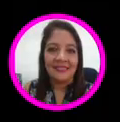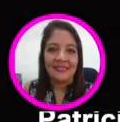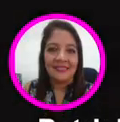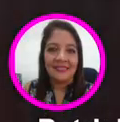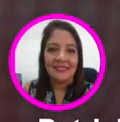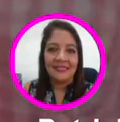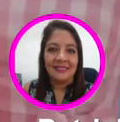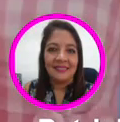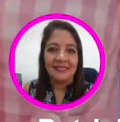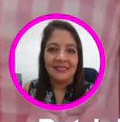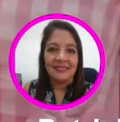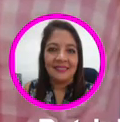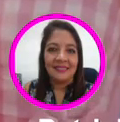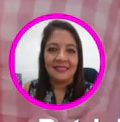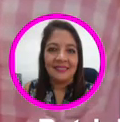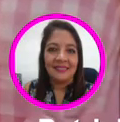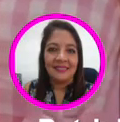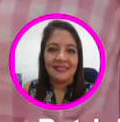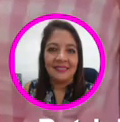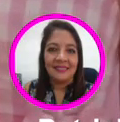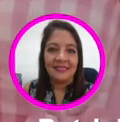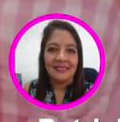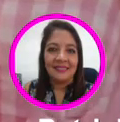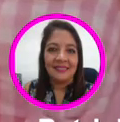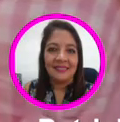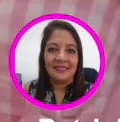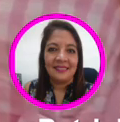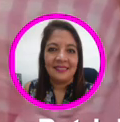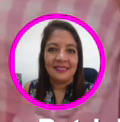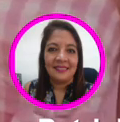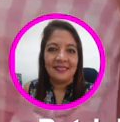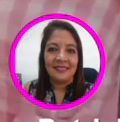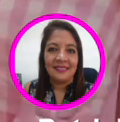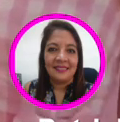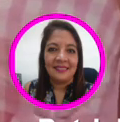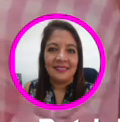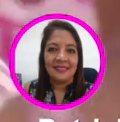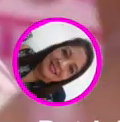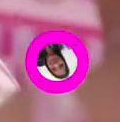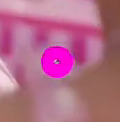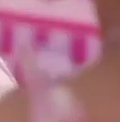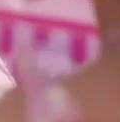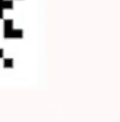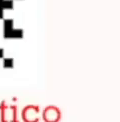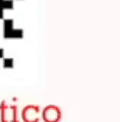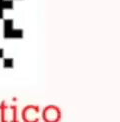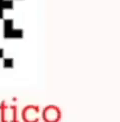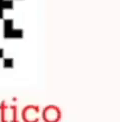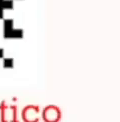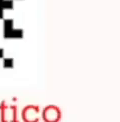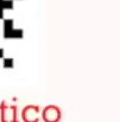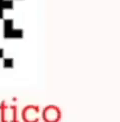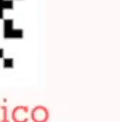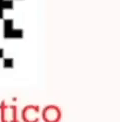Barbie rompe récord y recauda 162 millones de dólares en su primer fin de semana en Estados Unidos y Canadá.